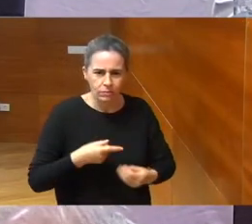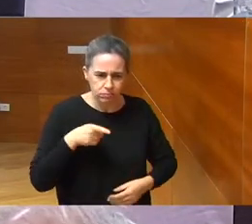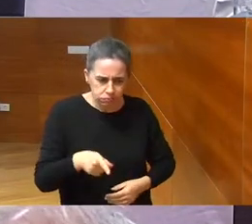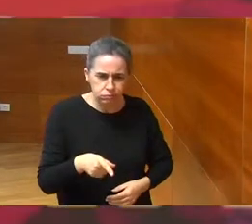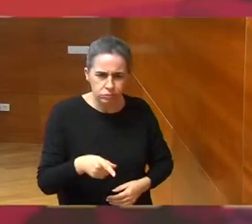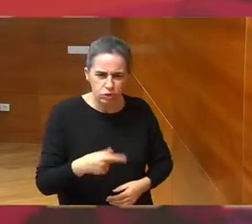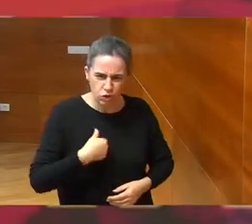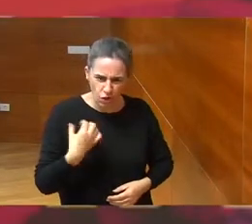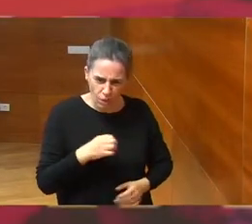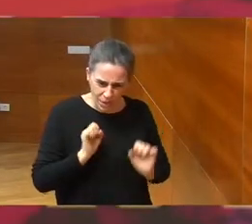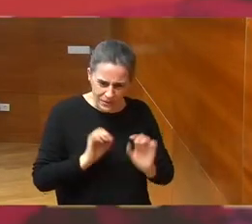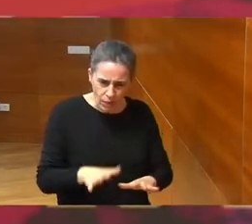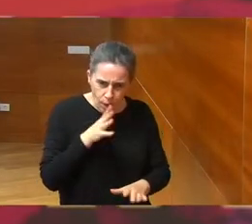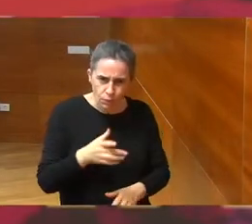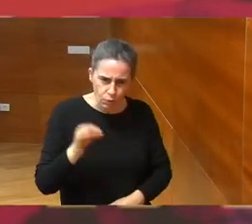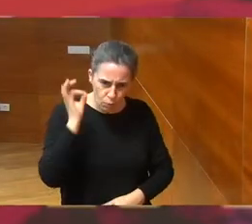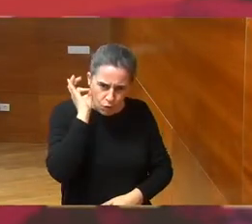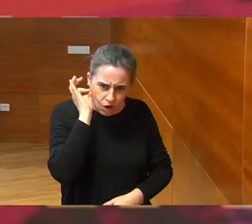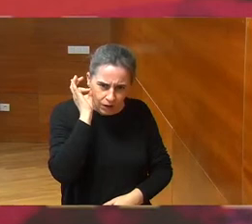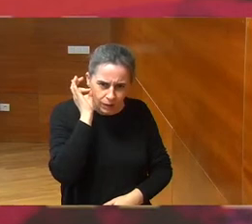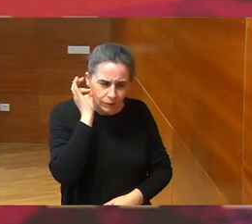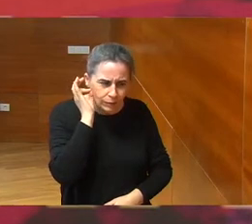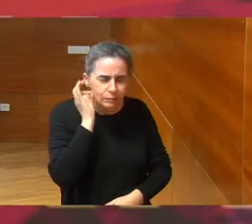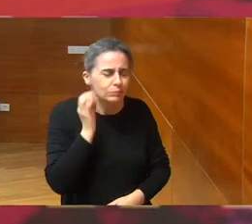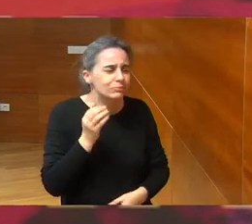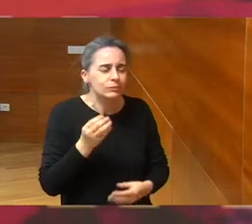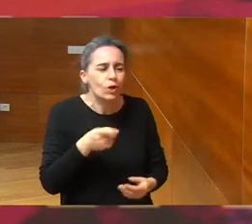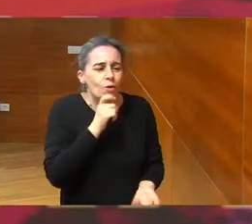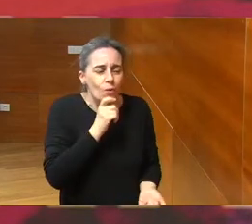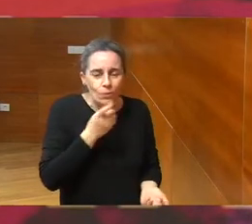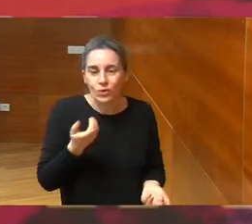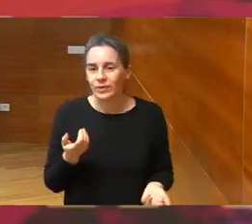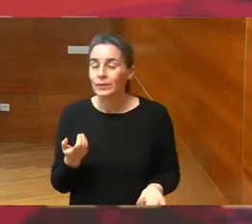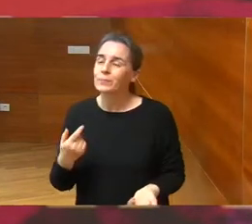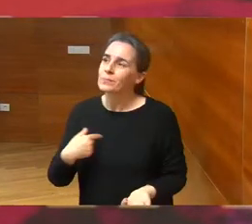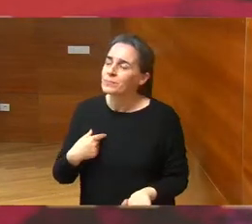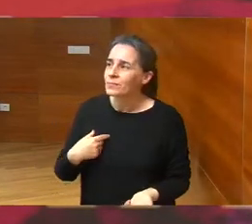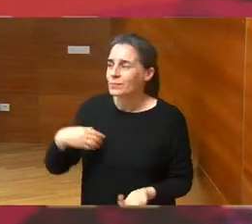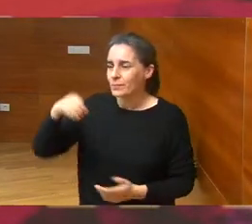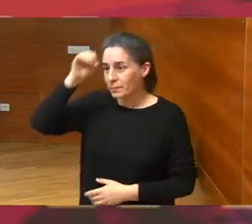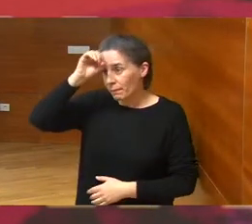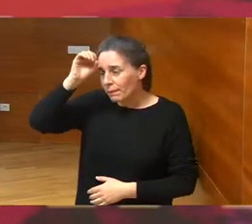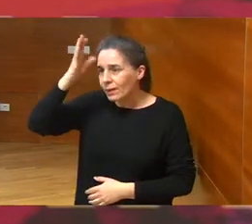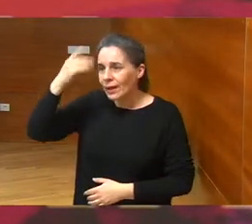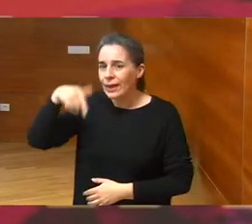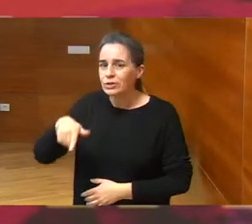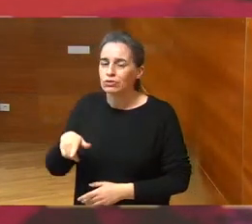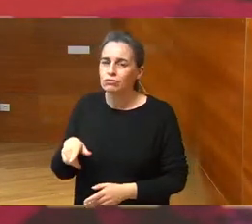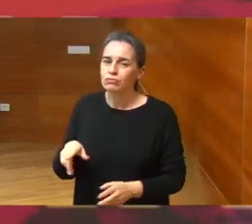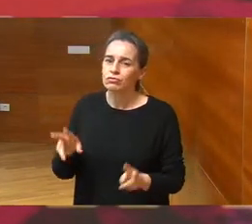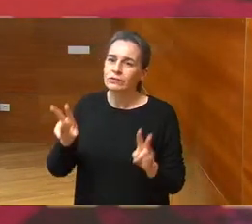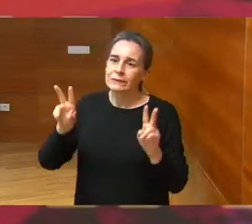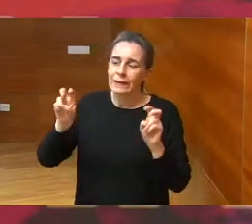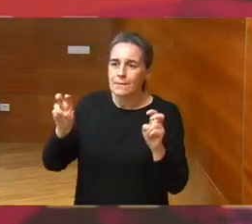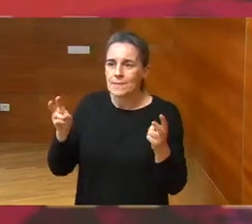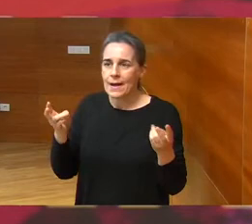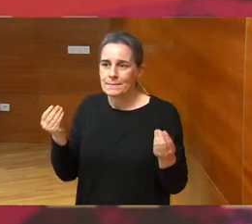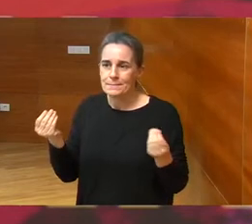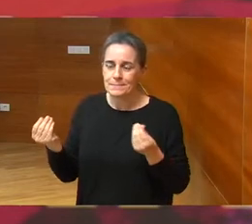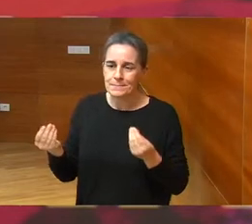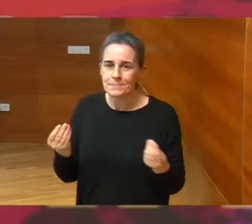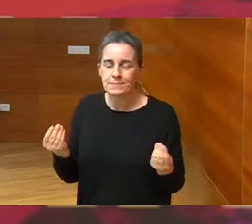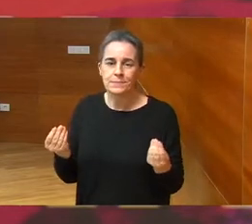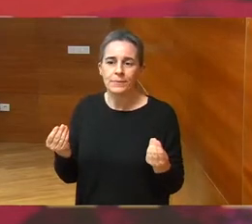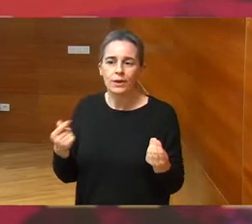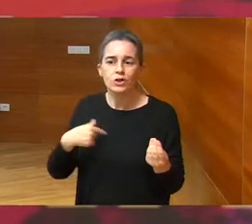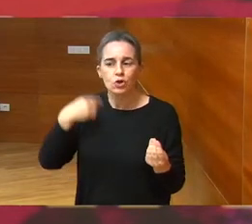de género Bueno pues yo pienso que esto es un tema más lo que pueda pensar no que